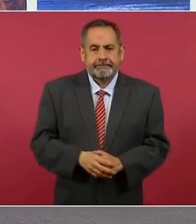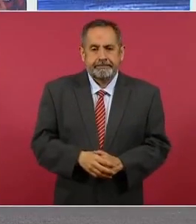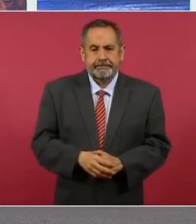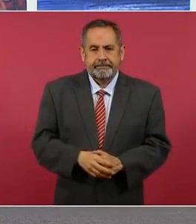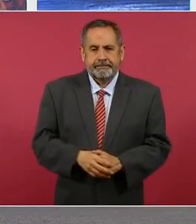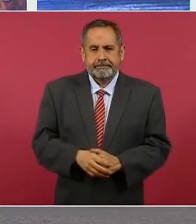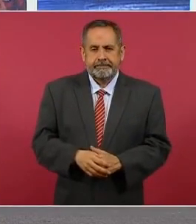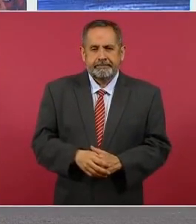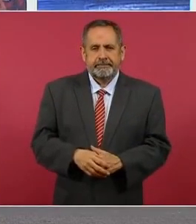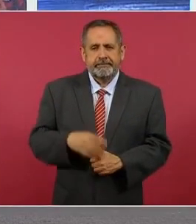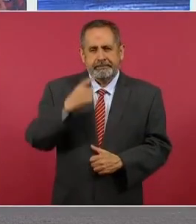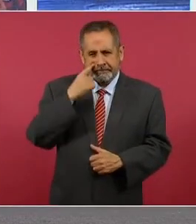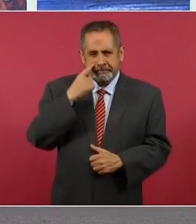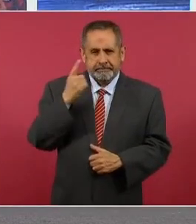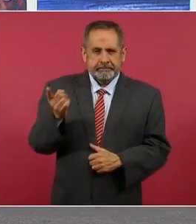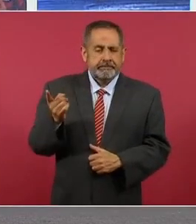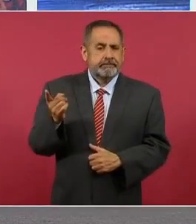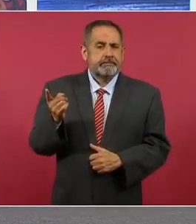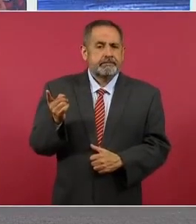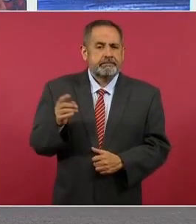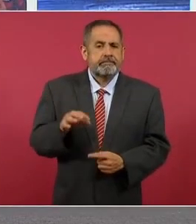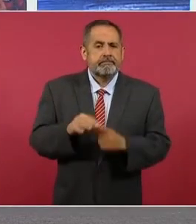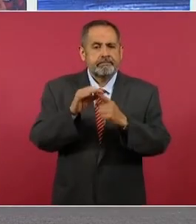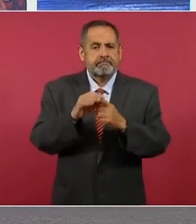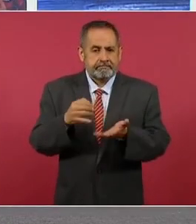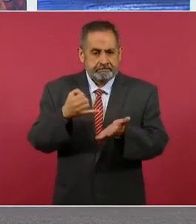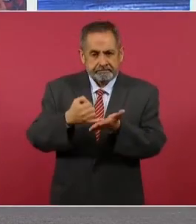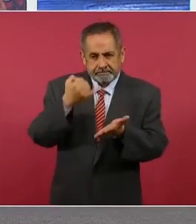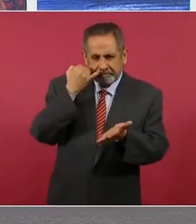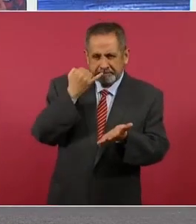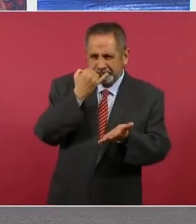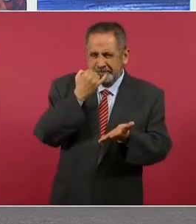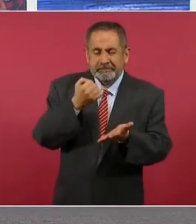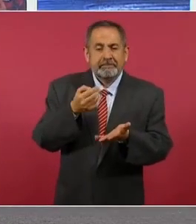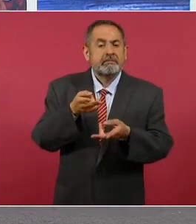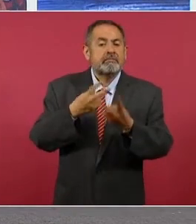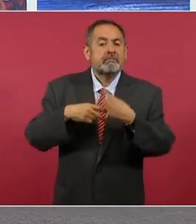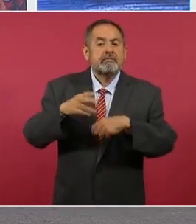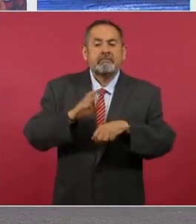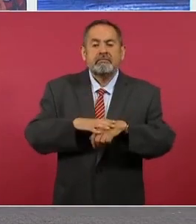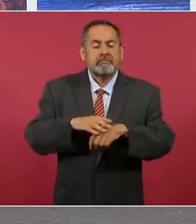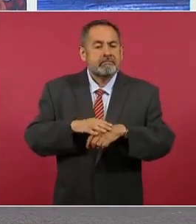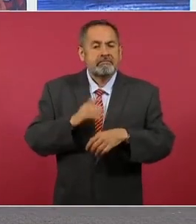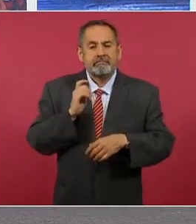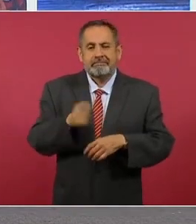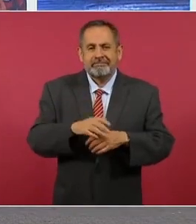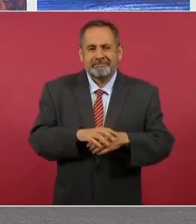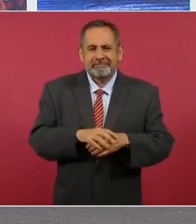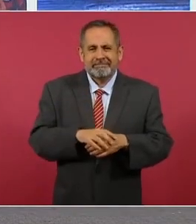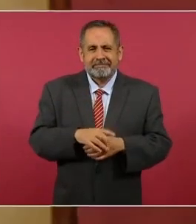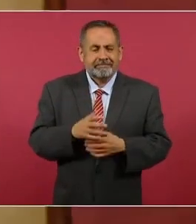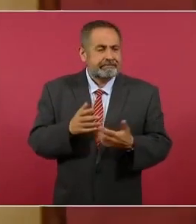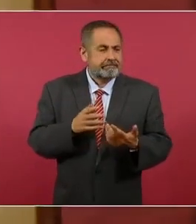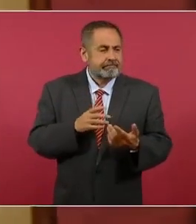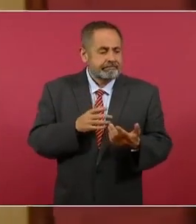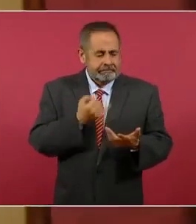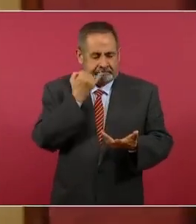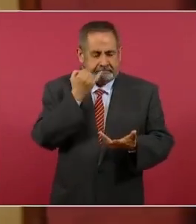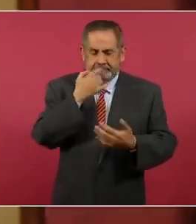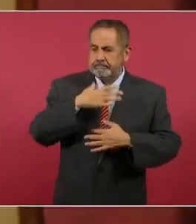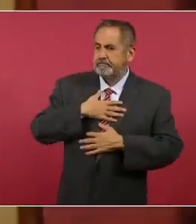En general, y esto es lo que queremos destacar, la cocaína causa un problema de dificultad de